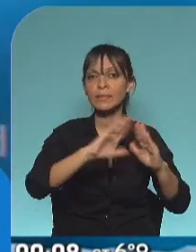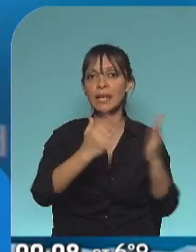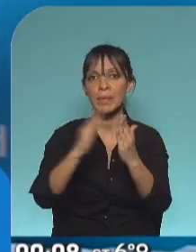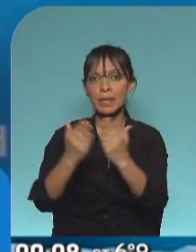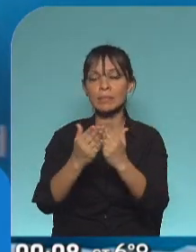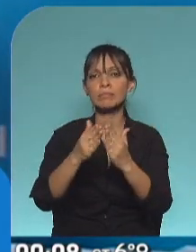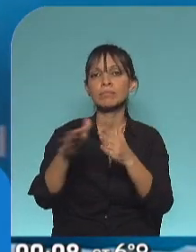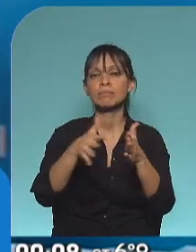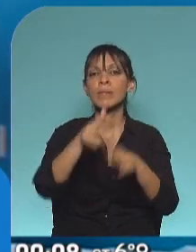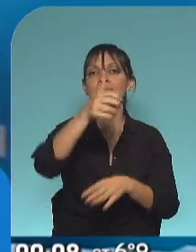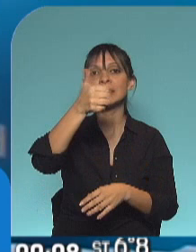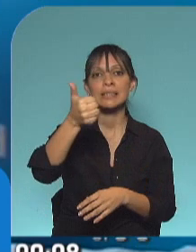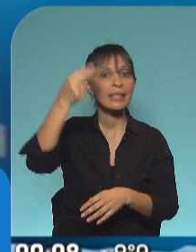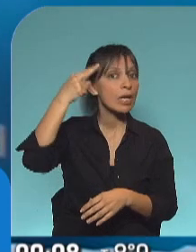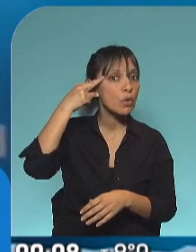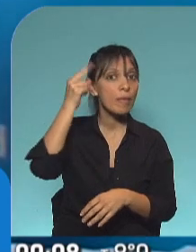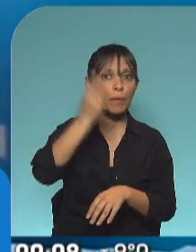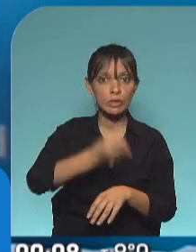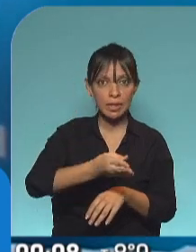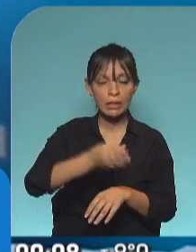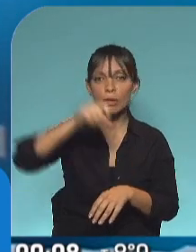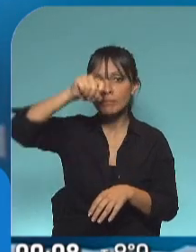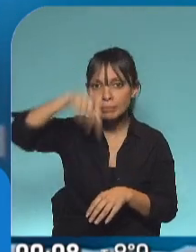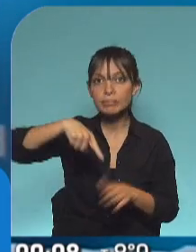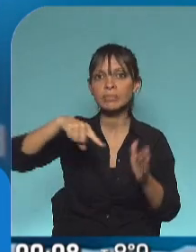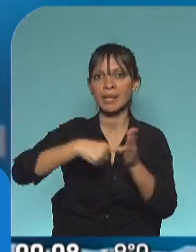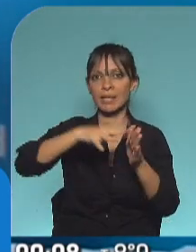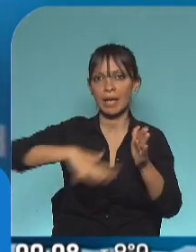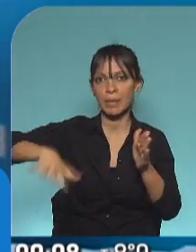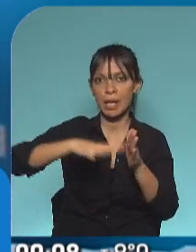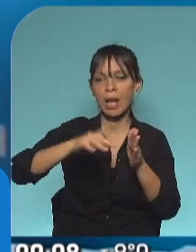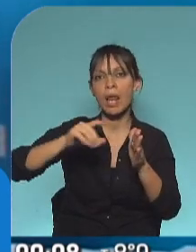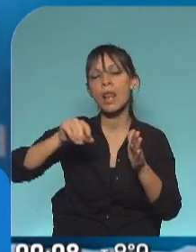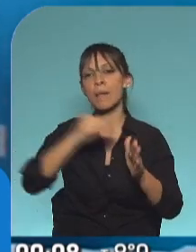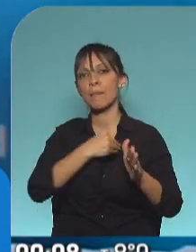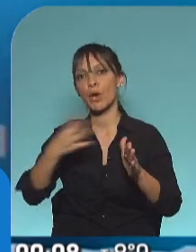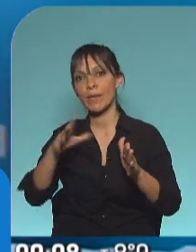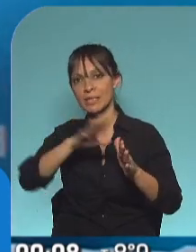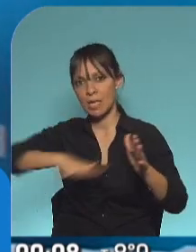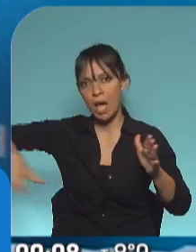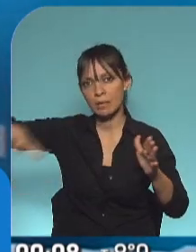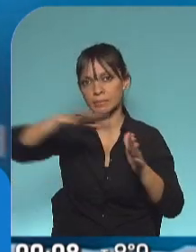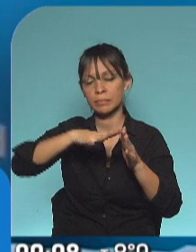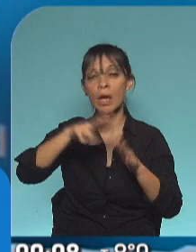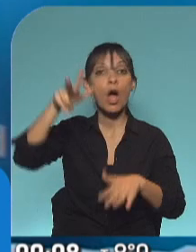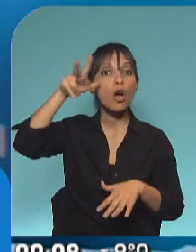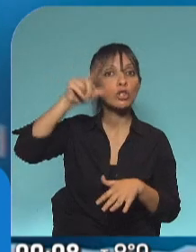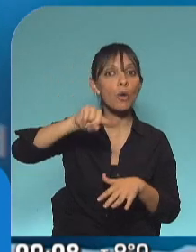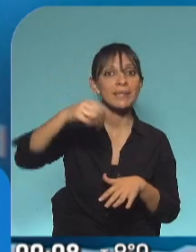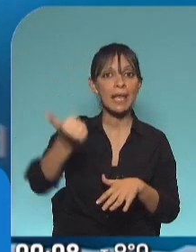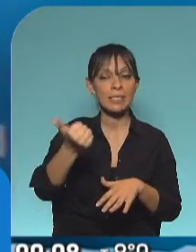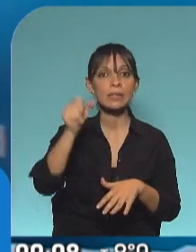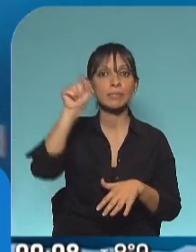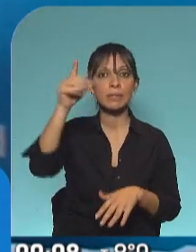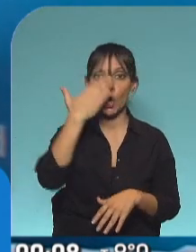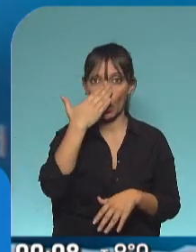en un 69% se encuentran en Ciudad Autónoma de Buenos Aires y Provincia de Buenos Aires, en un 8,6% en Córdoba y en